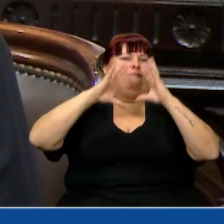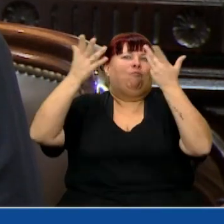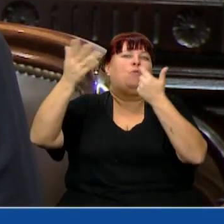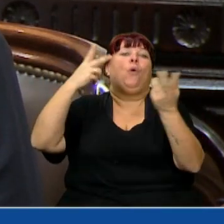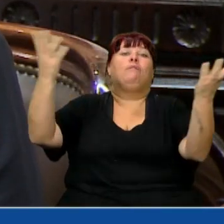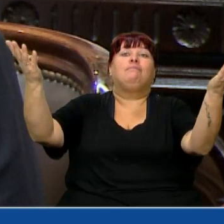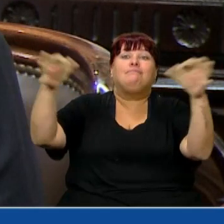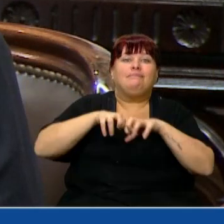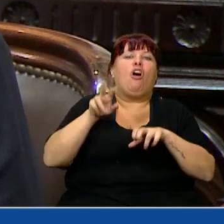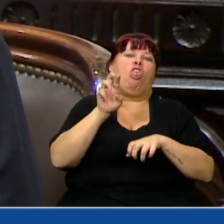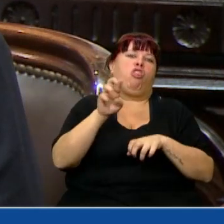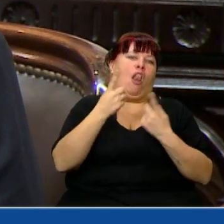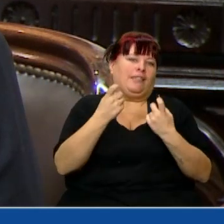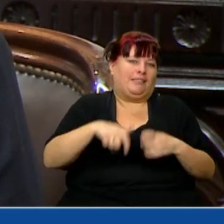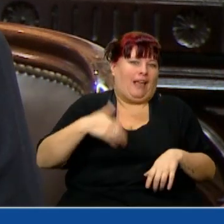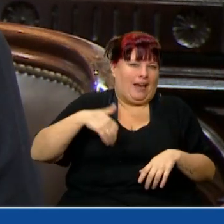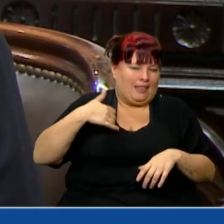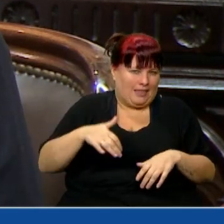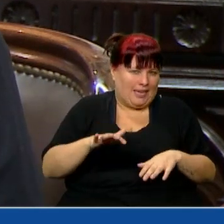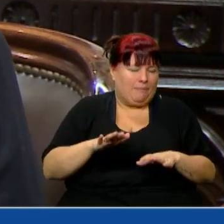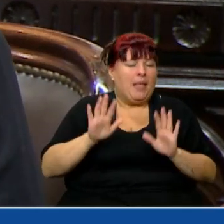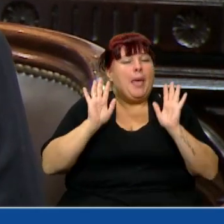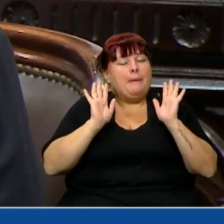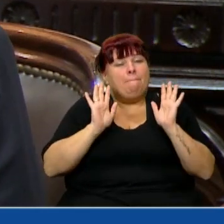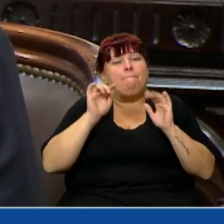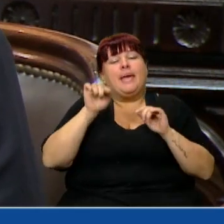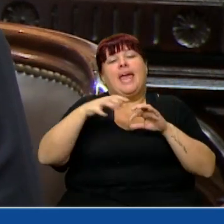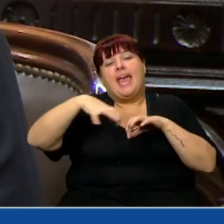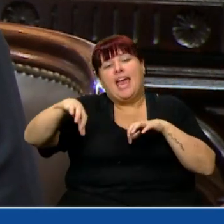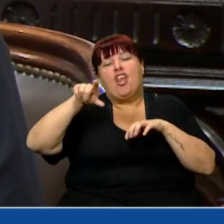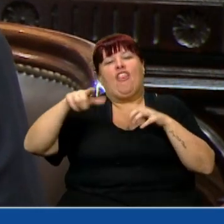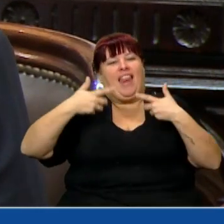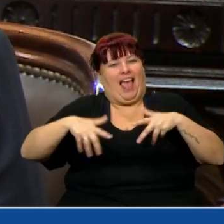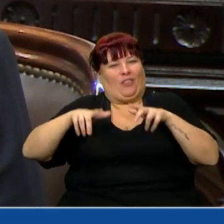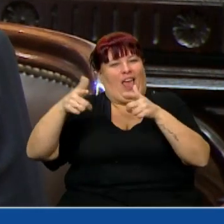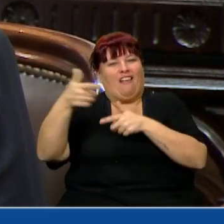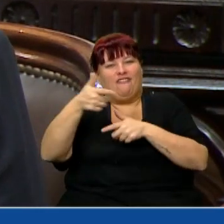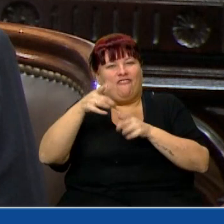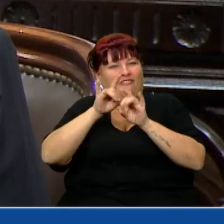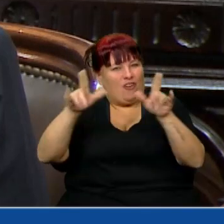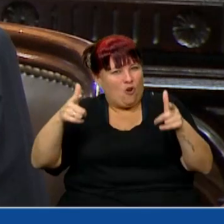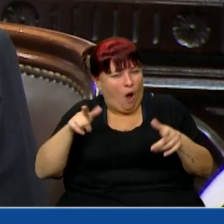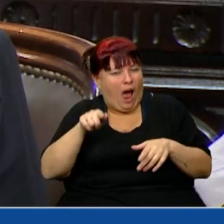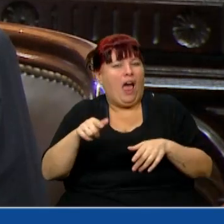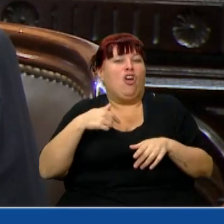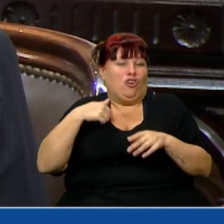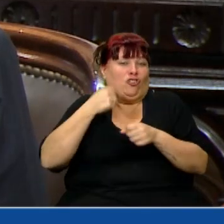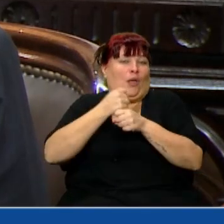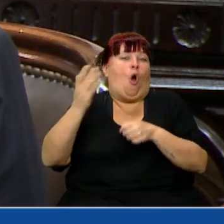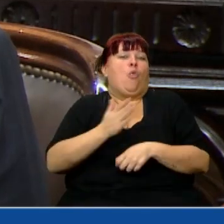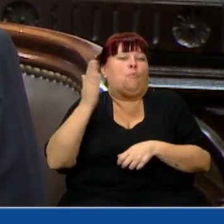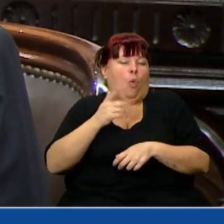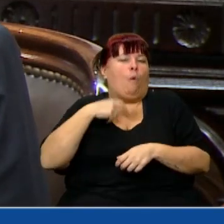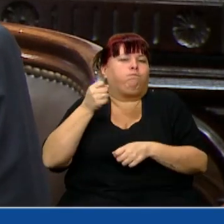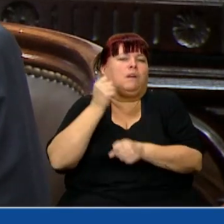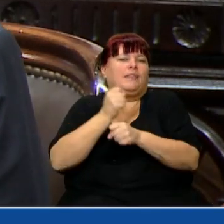traer las divisas que tanto necesita nuestro país. Pero particularmente el sector orgánico, es algo que conozco porque yo vengo del sector productivo y